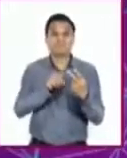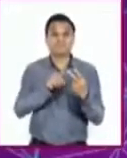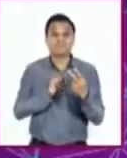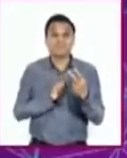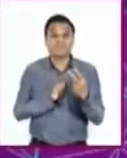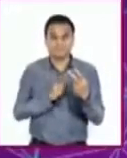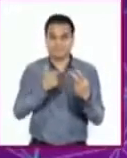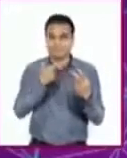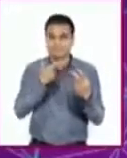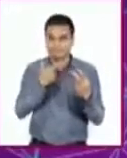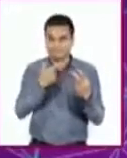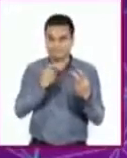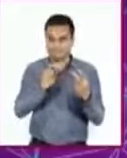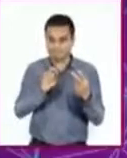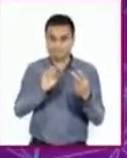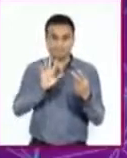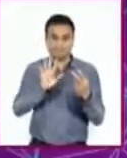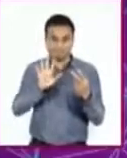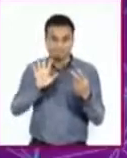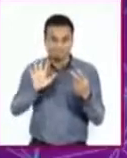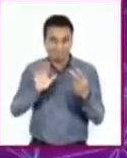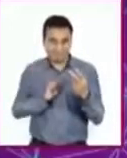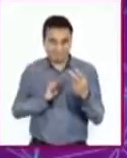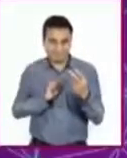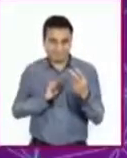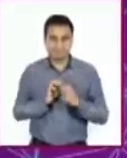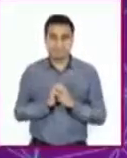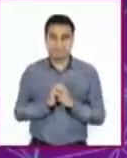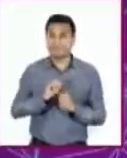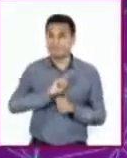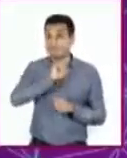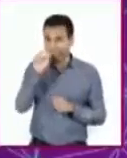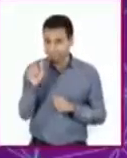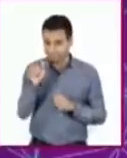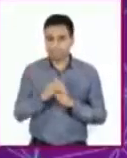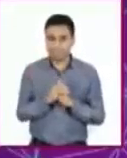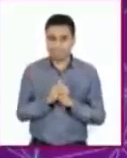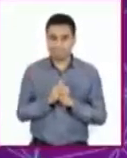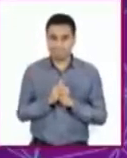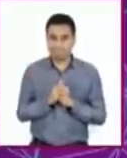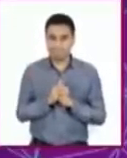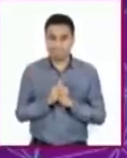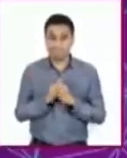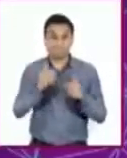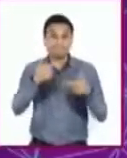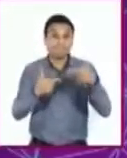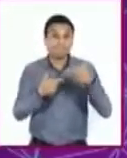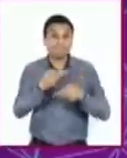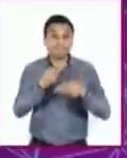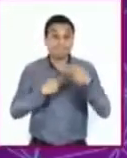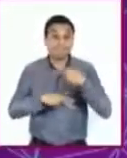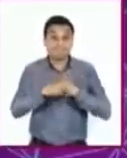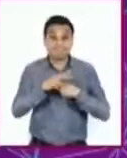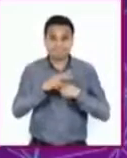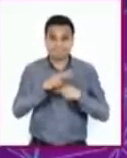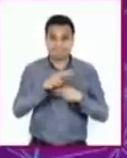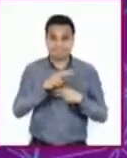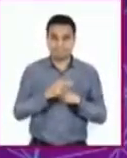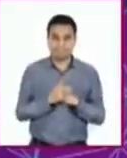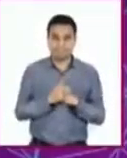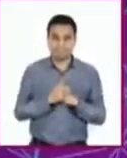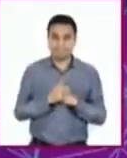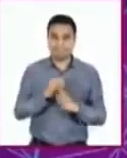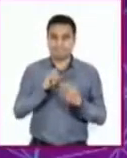otra con 7.55 litros. Posteriormente, se extrajeron dos cántaras, una